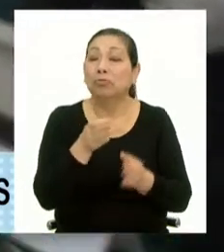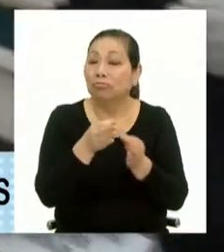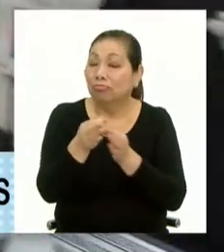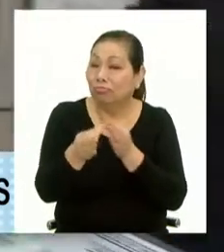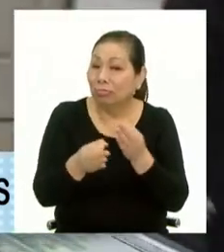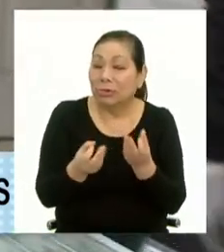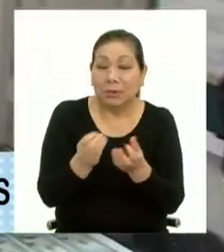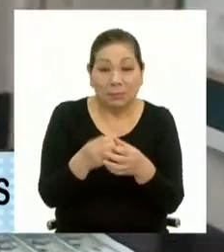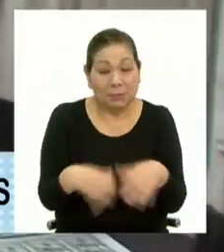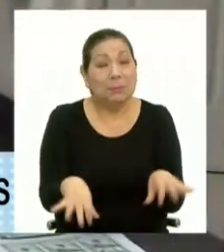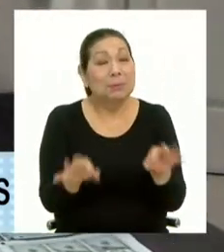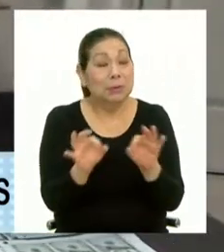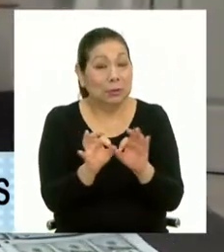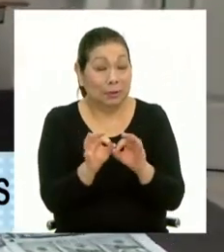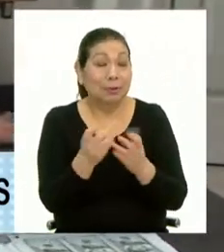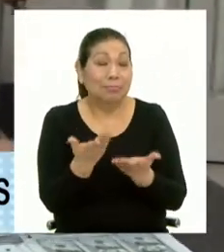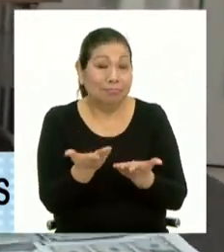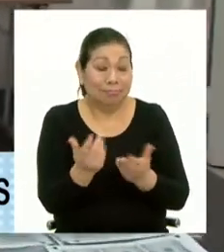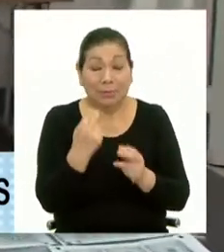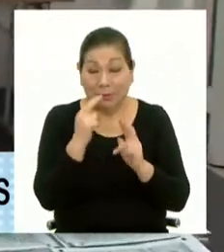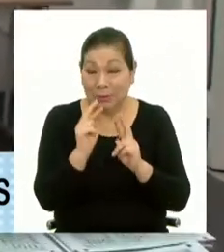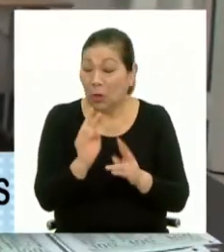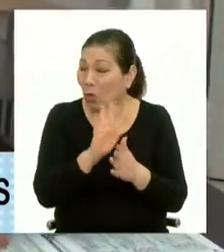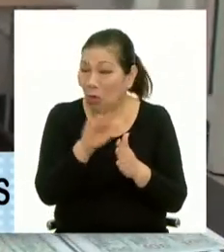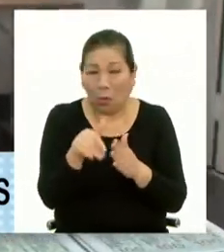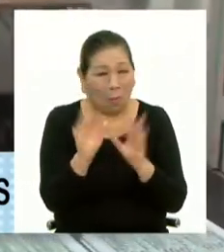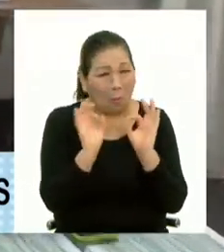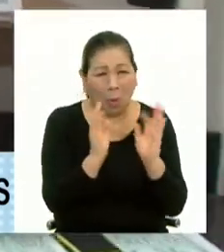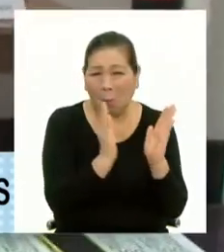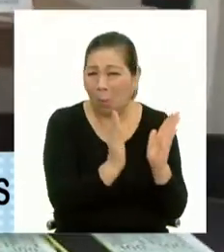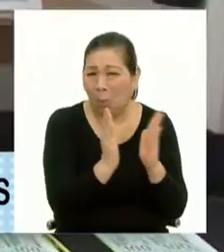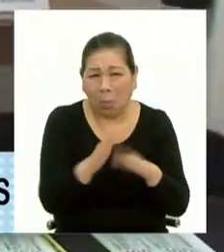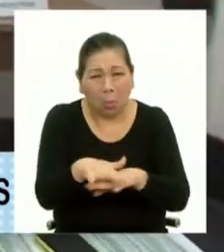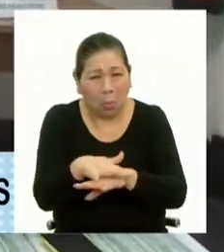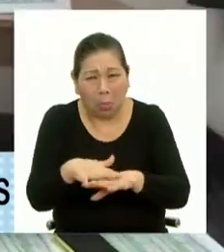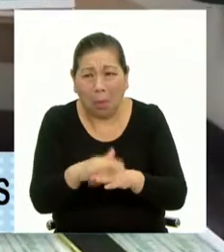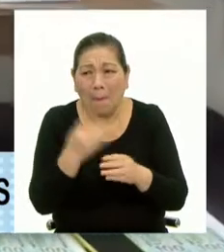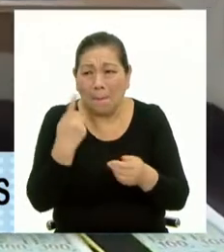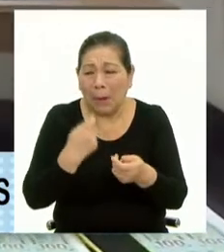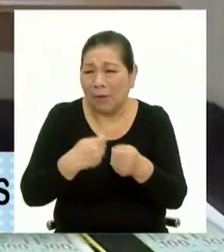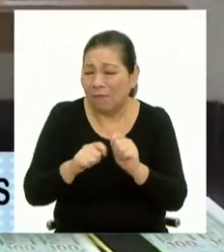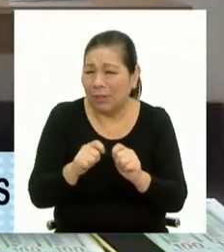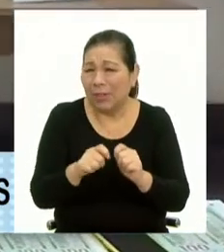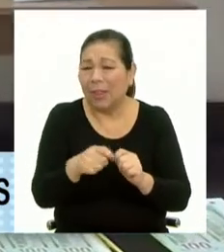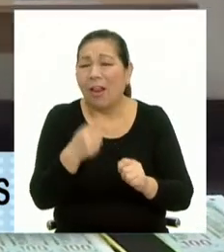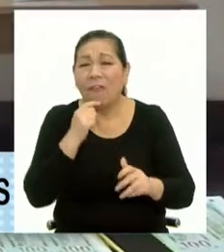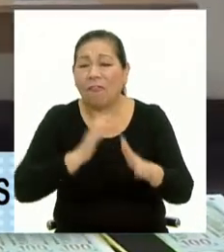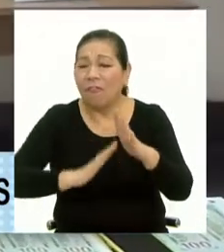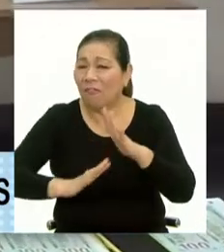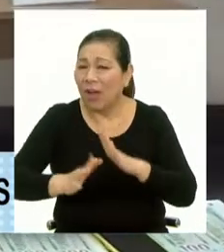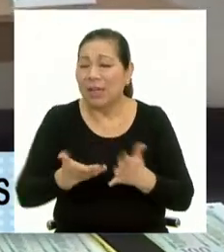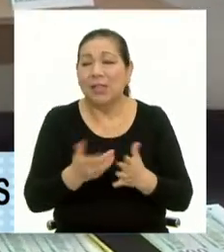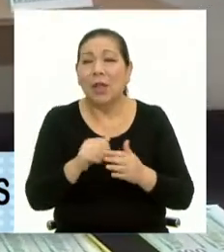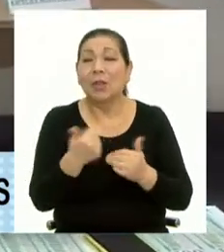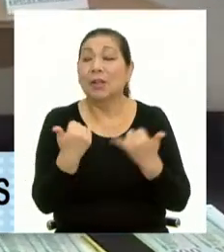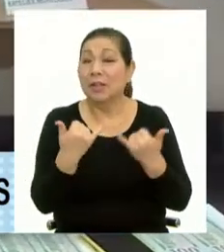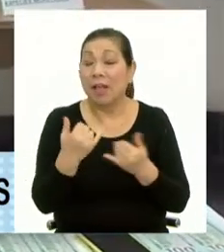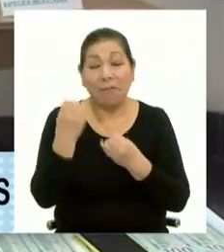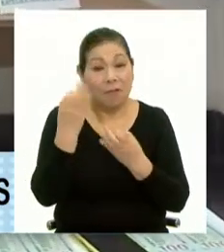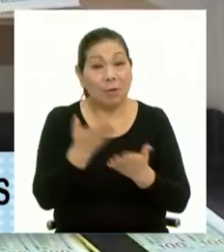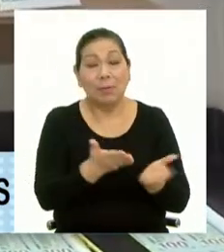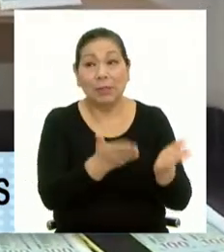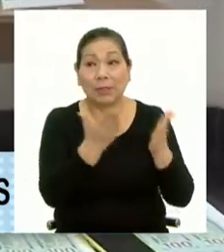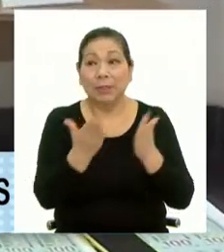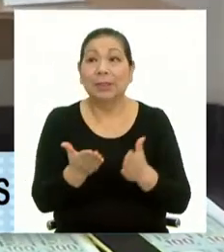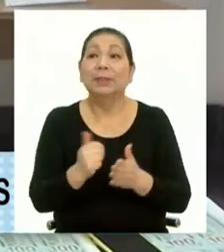ese tema tan importante. Y como pueden ustedes observar, tenían todo ya planificado para trasladar estos billetes falsificados al exterior. Con esta información